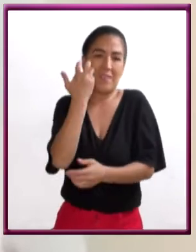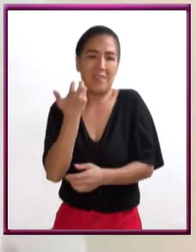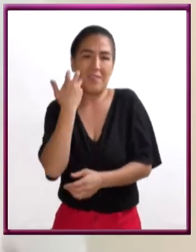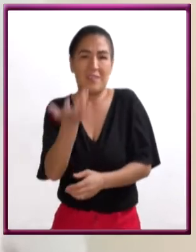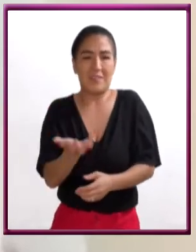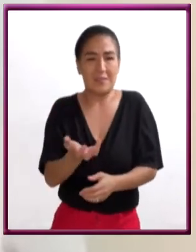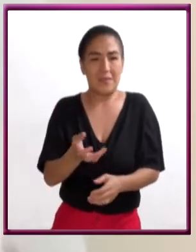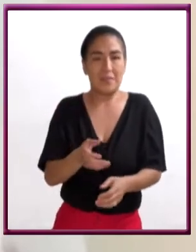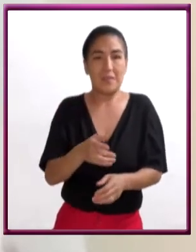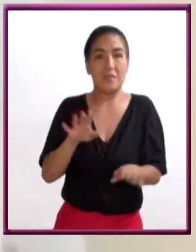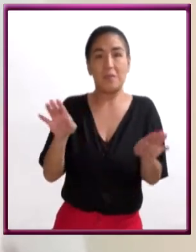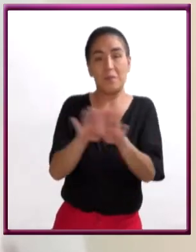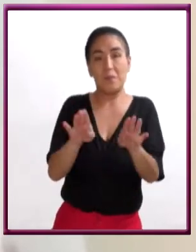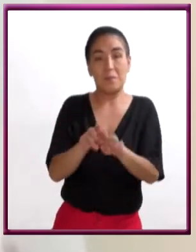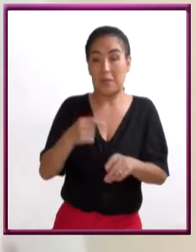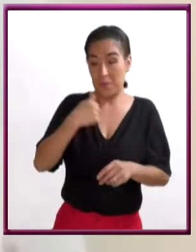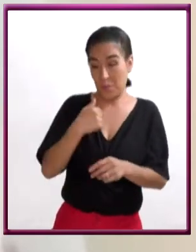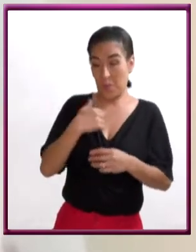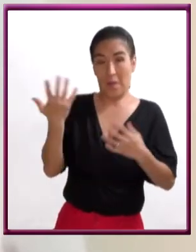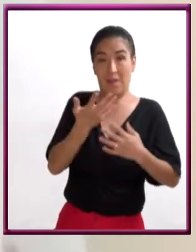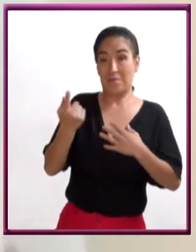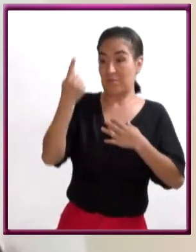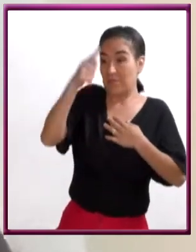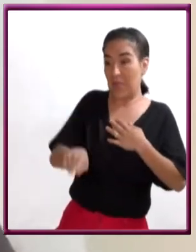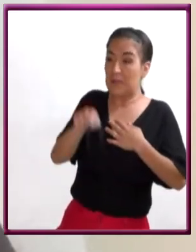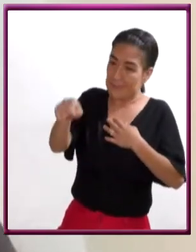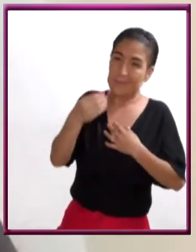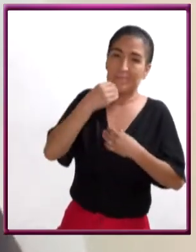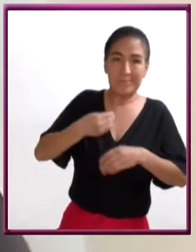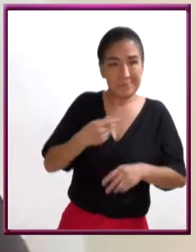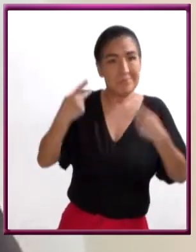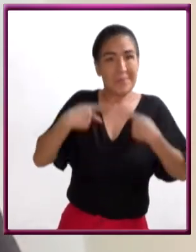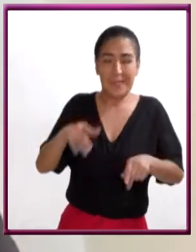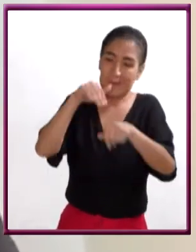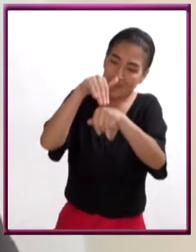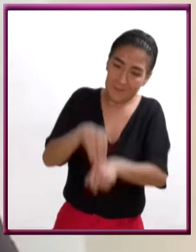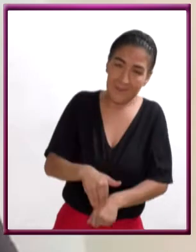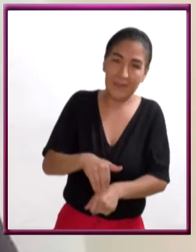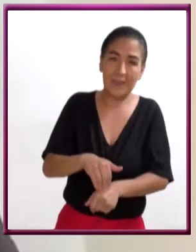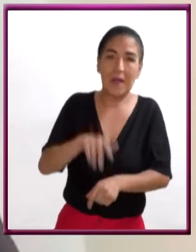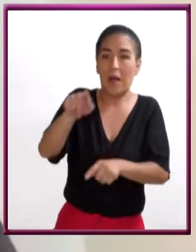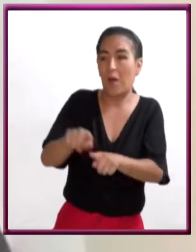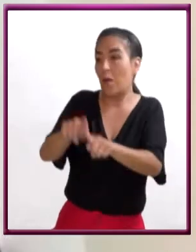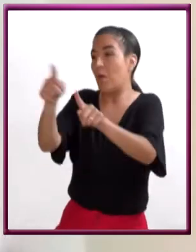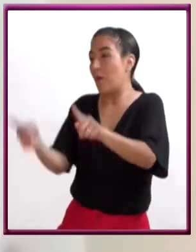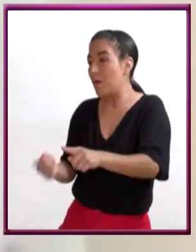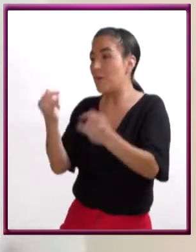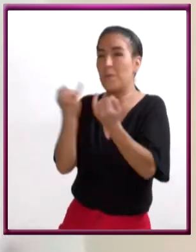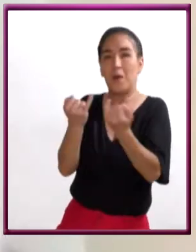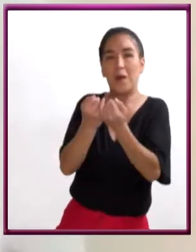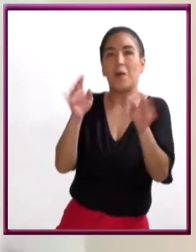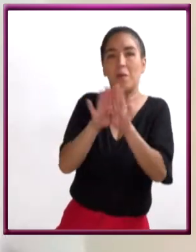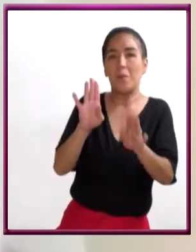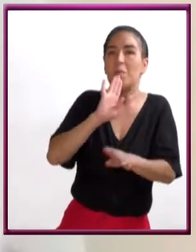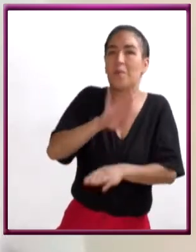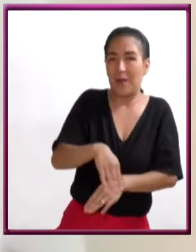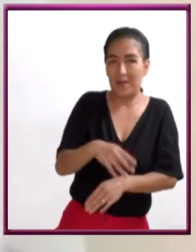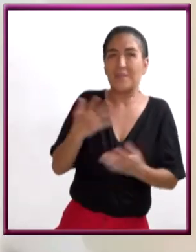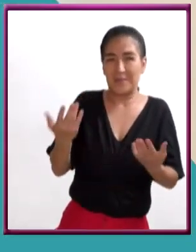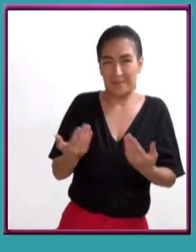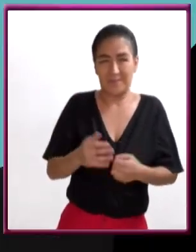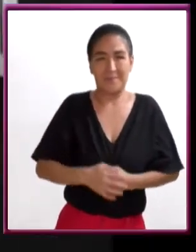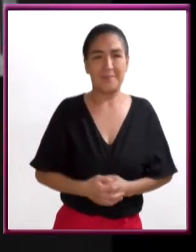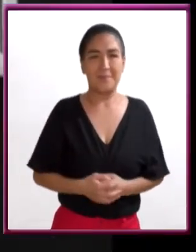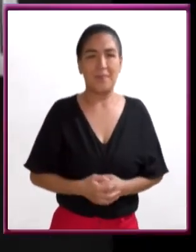¿cómo se dice? O sea, que haga lo mismo que tú quieres que haga esa persona hacia alguien más o a lo que tú